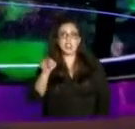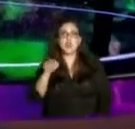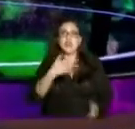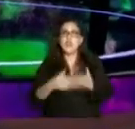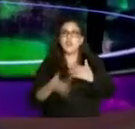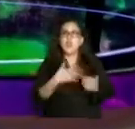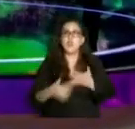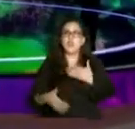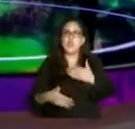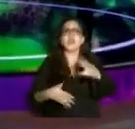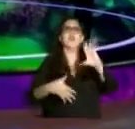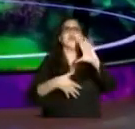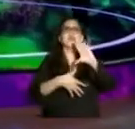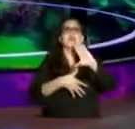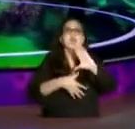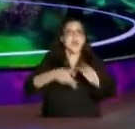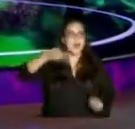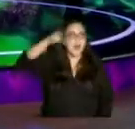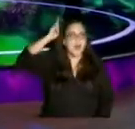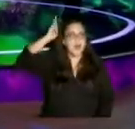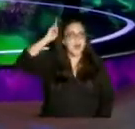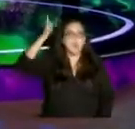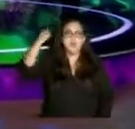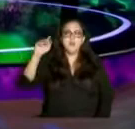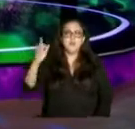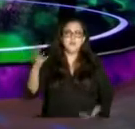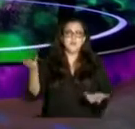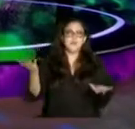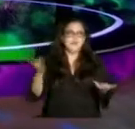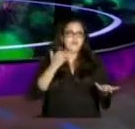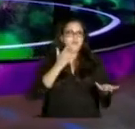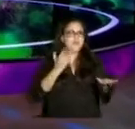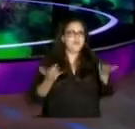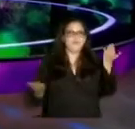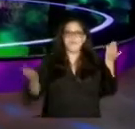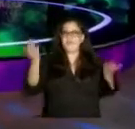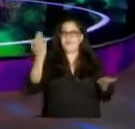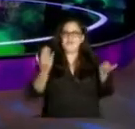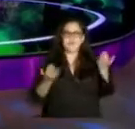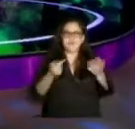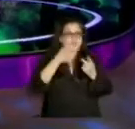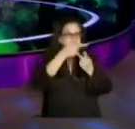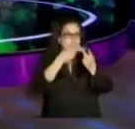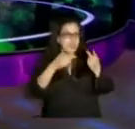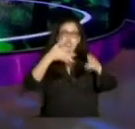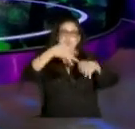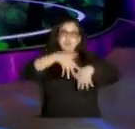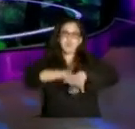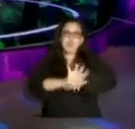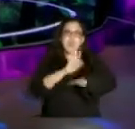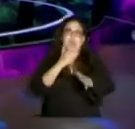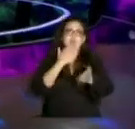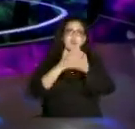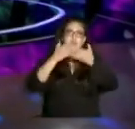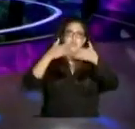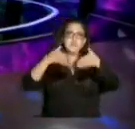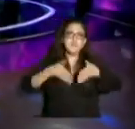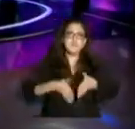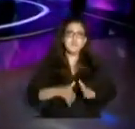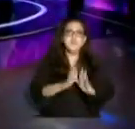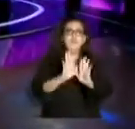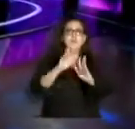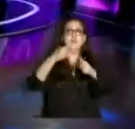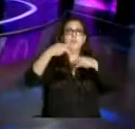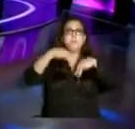amerindio. ¿Por qué se da esta disparidad si los dos genomas se mezclaron cuando dieron origen a esta población mestiza